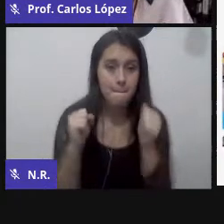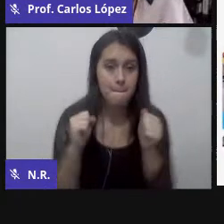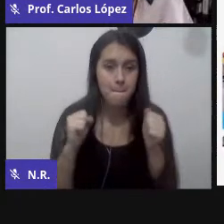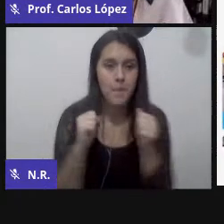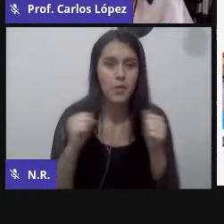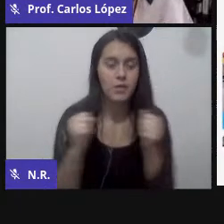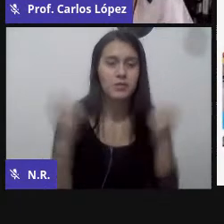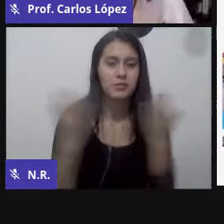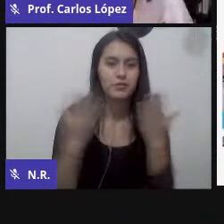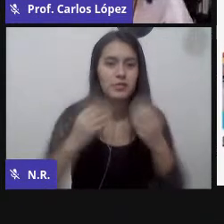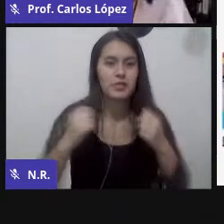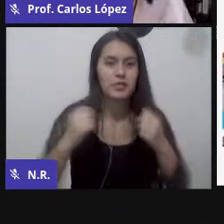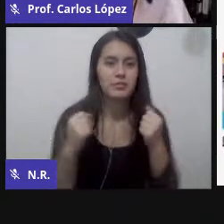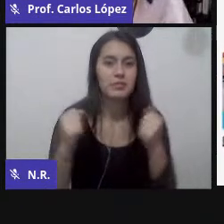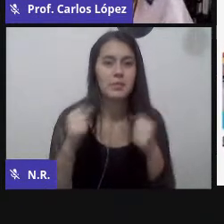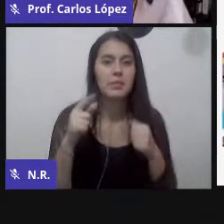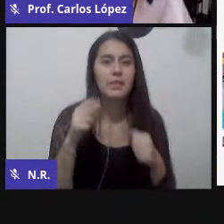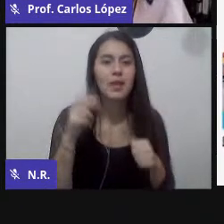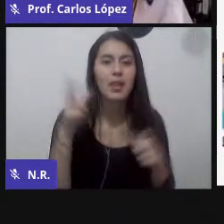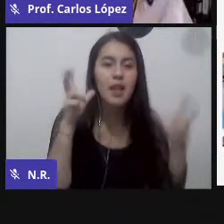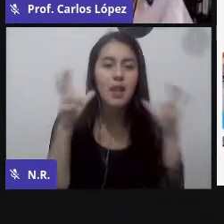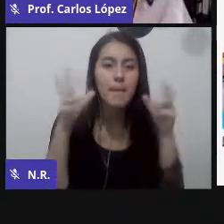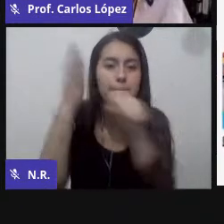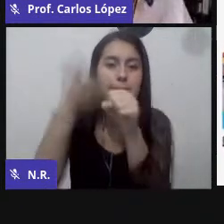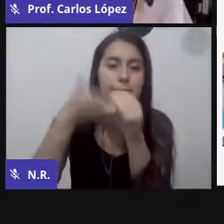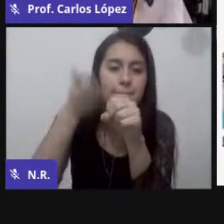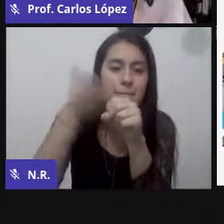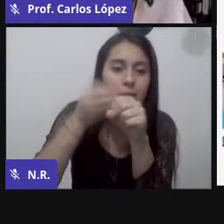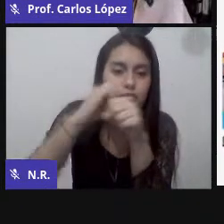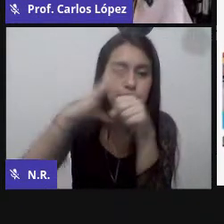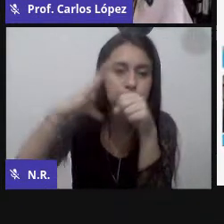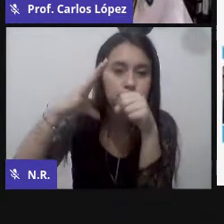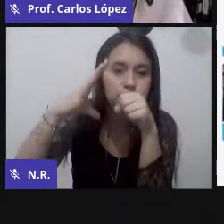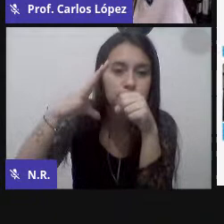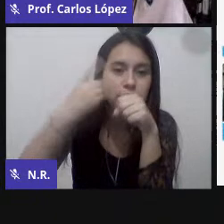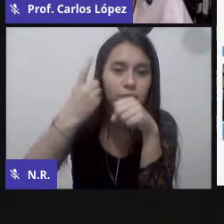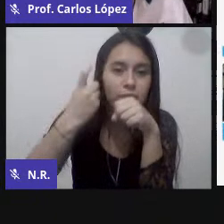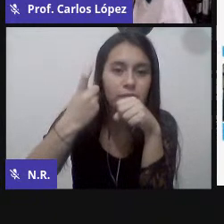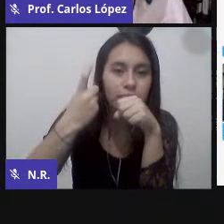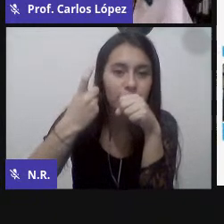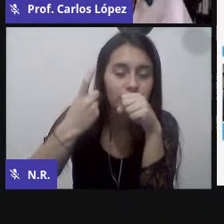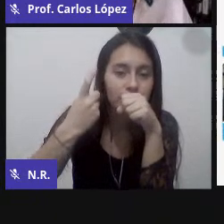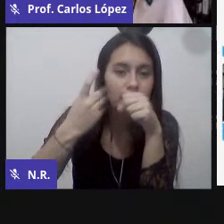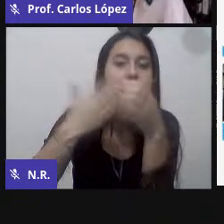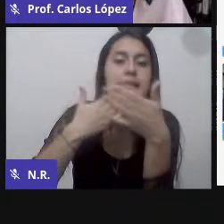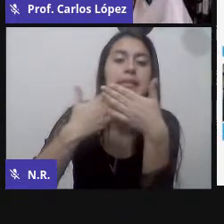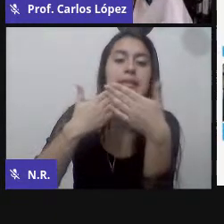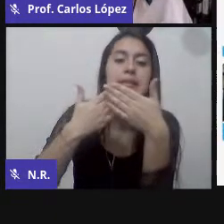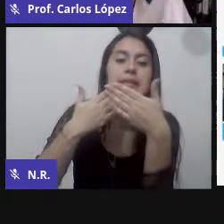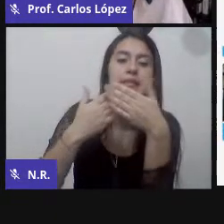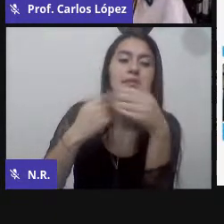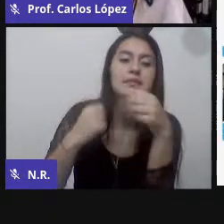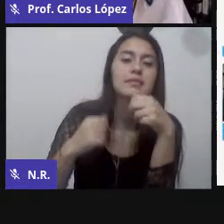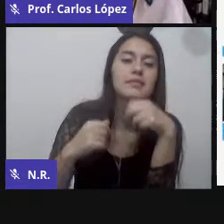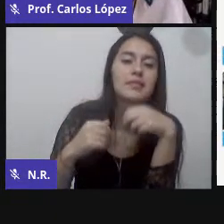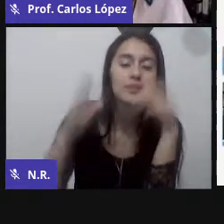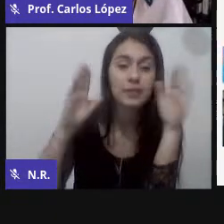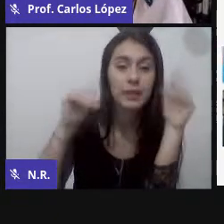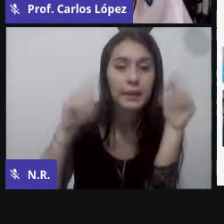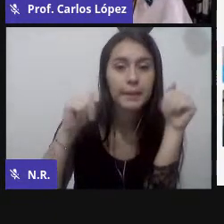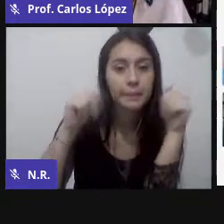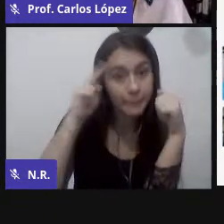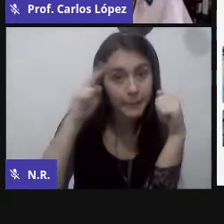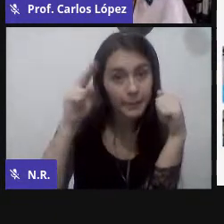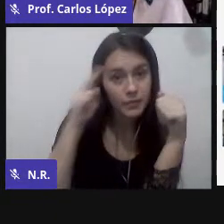Tienes que activar el micrófono. Tienes que activar tu micrófono. Ya estaba activado.